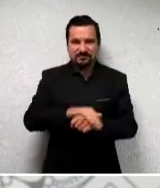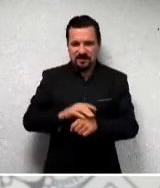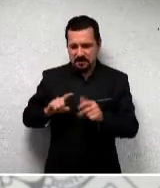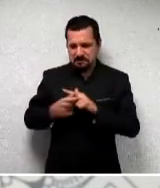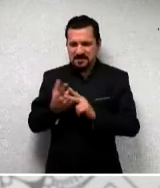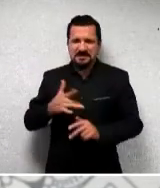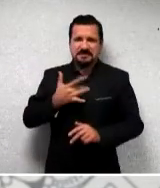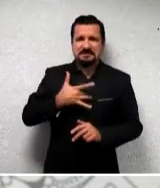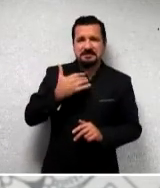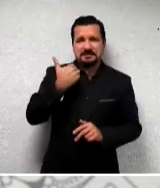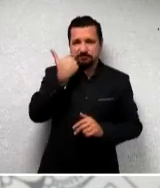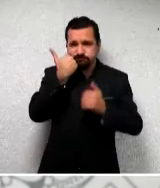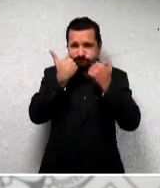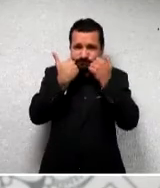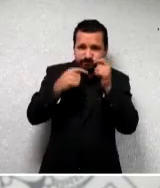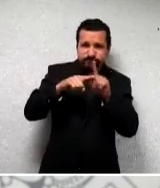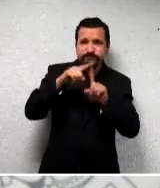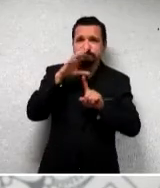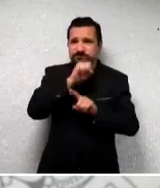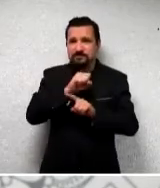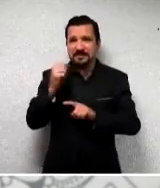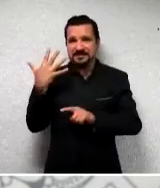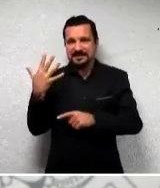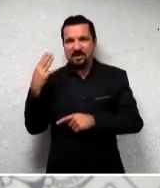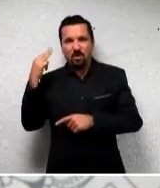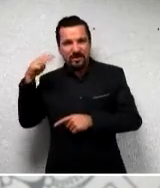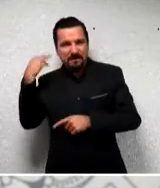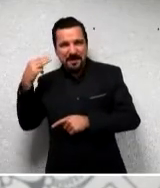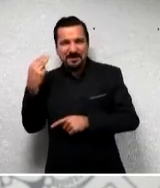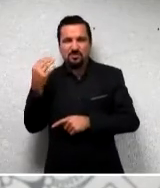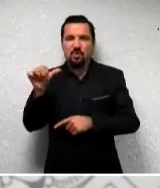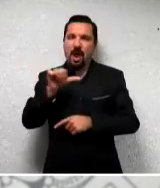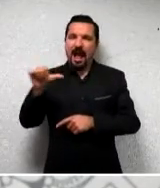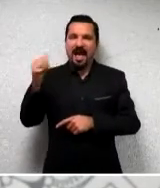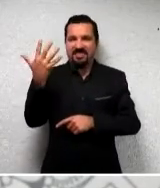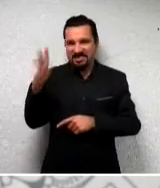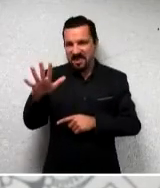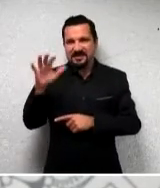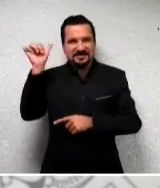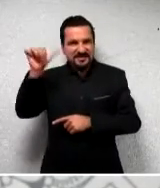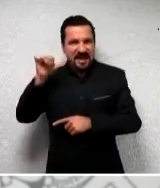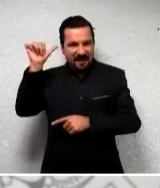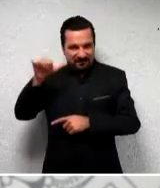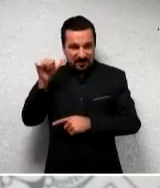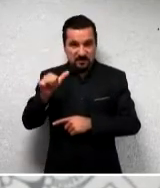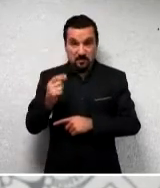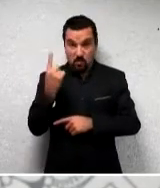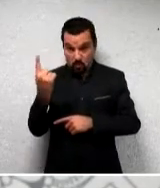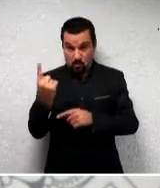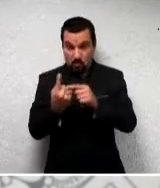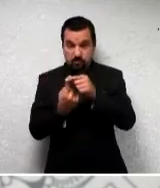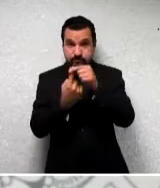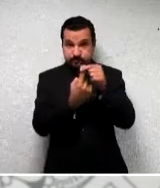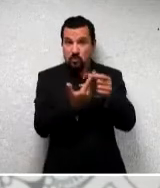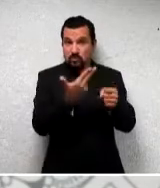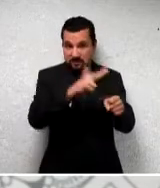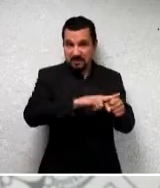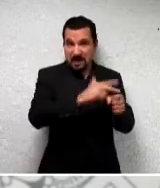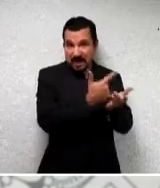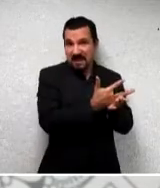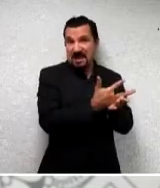27 de marzo y el 10 de abril uno de ellos se encuentra hospitalizado grave